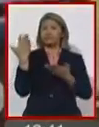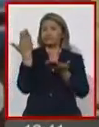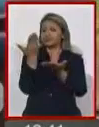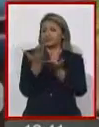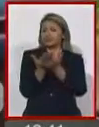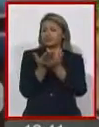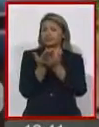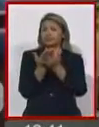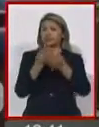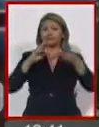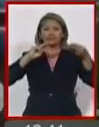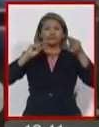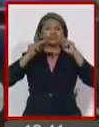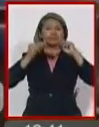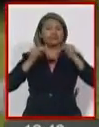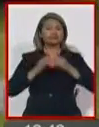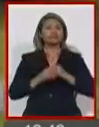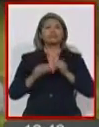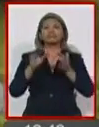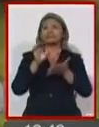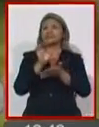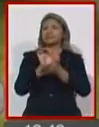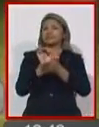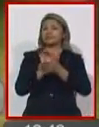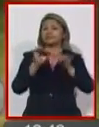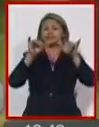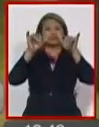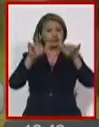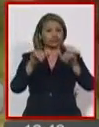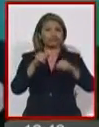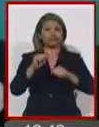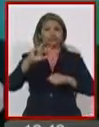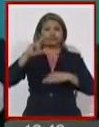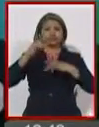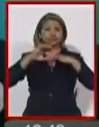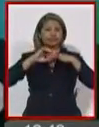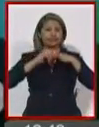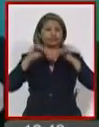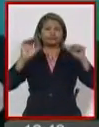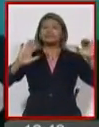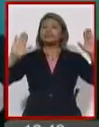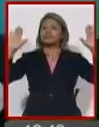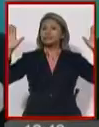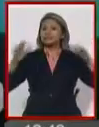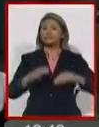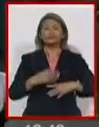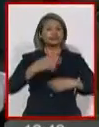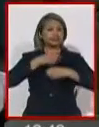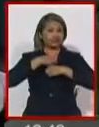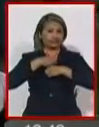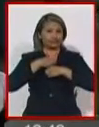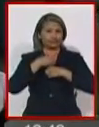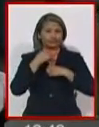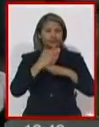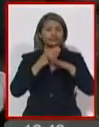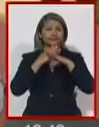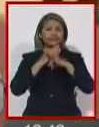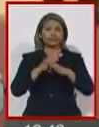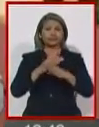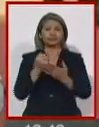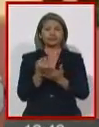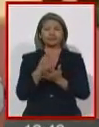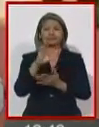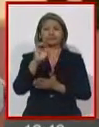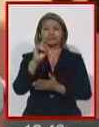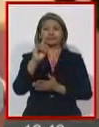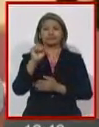en caravana desde Montero, tocando sus bocinas y se instalarán en el segundo anillo del Cristo Redentor como protesta y rechazo al